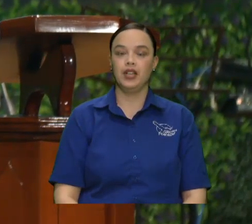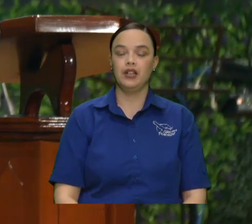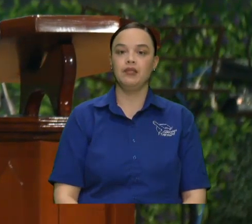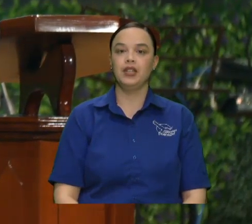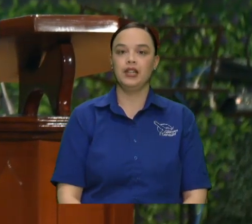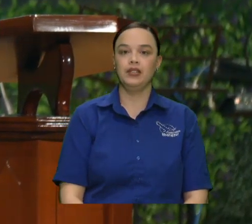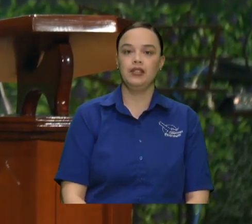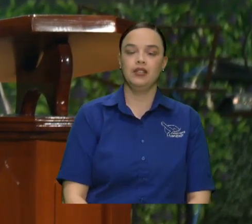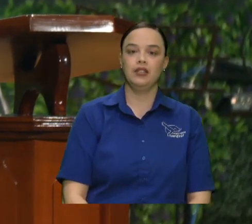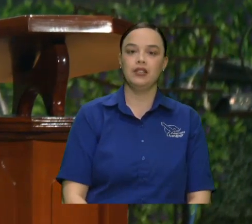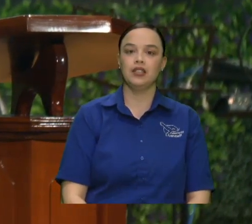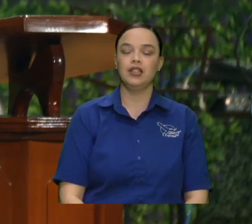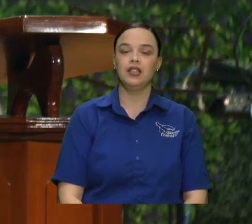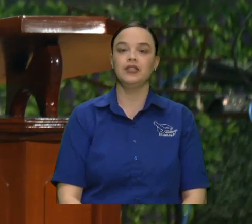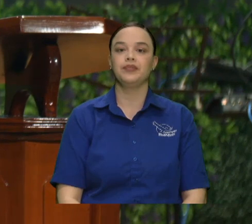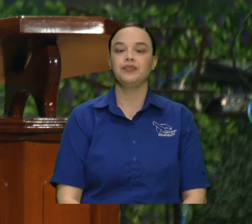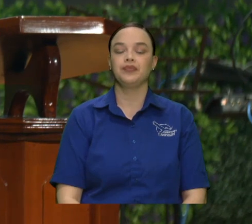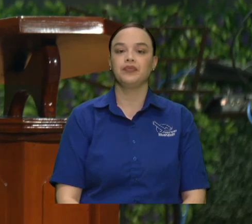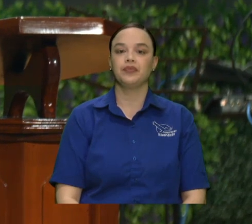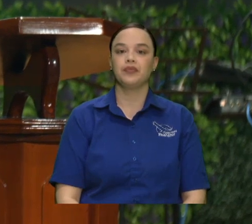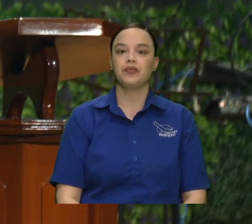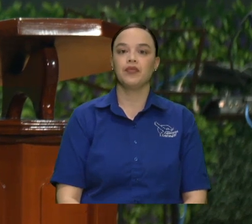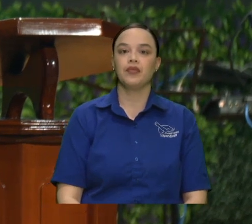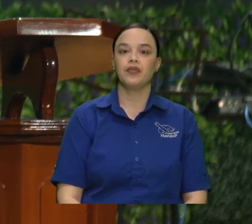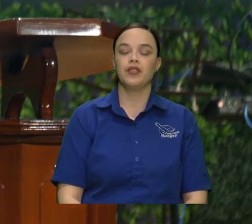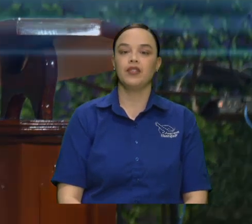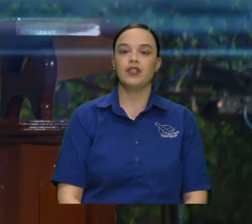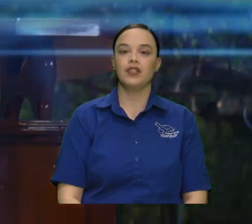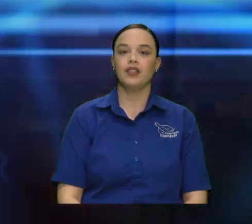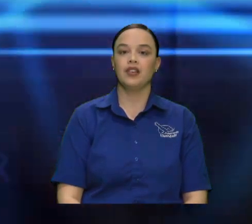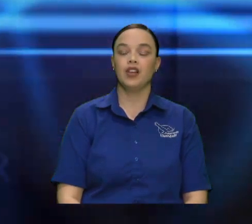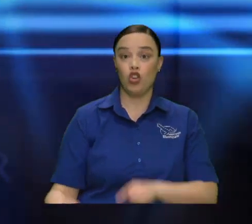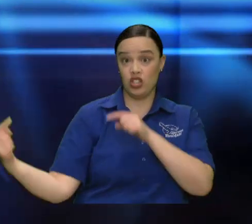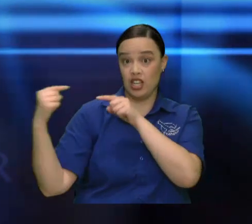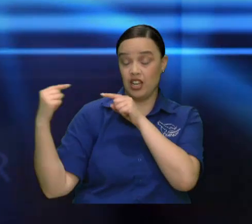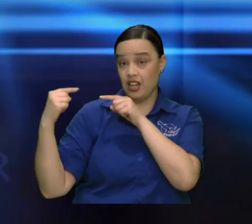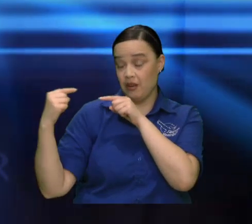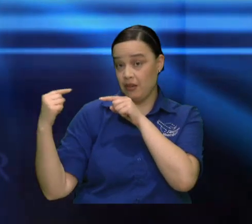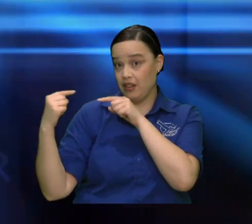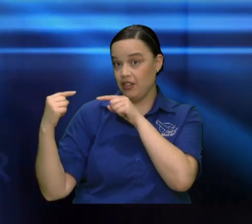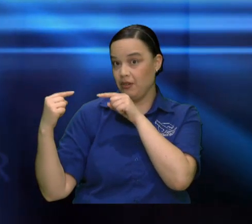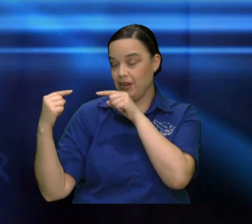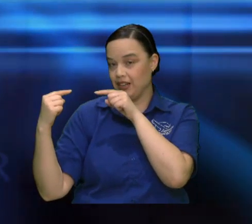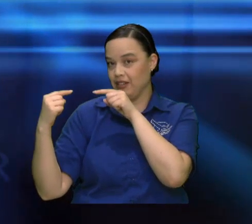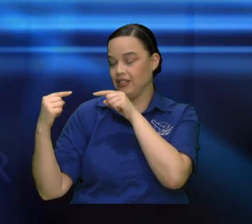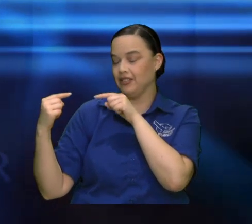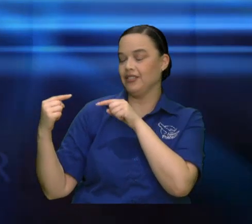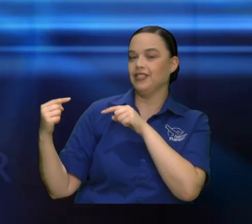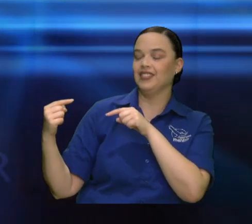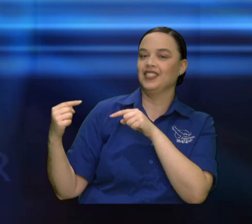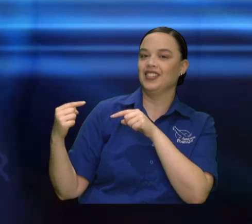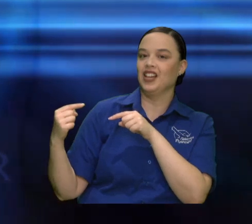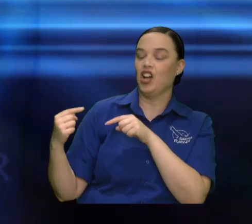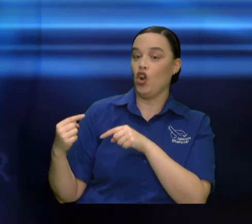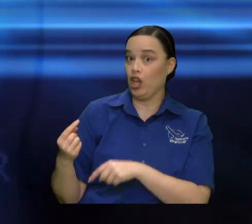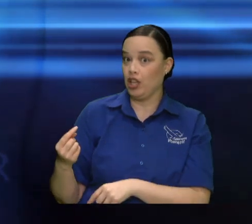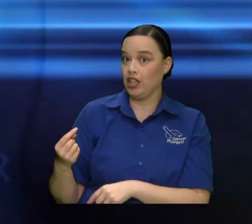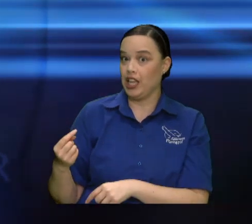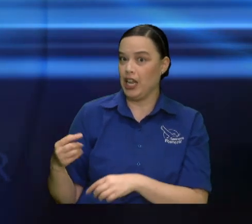este es el nombre del tema enemigos cobardes porque esos enemigos hermanos atacan